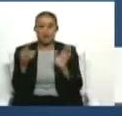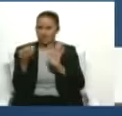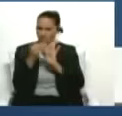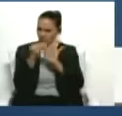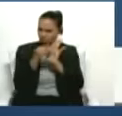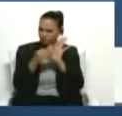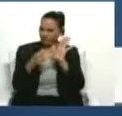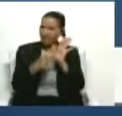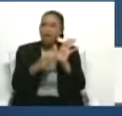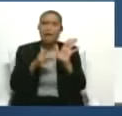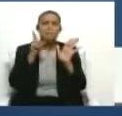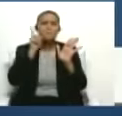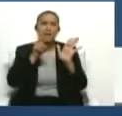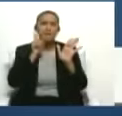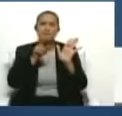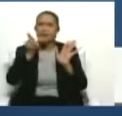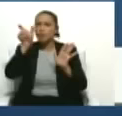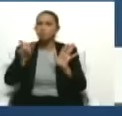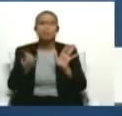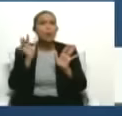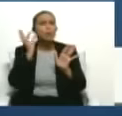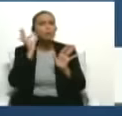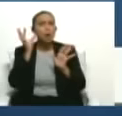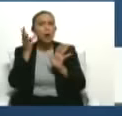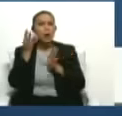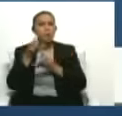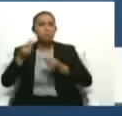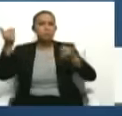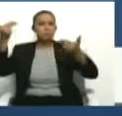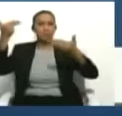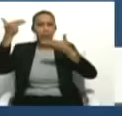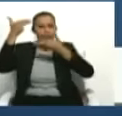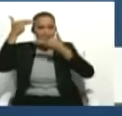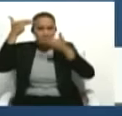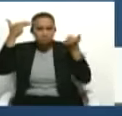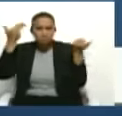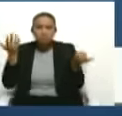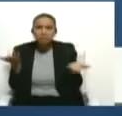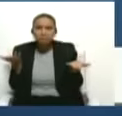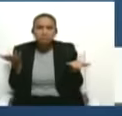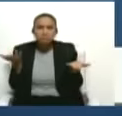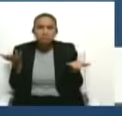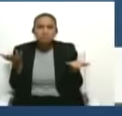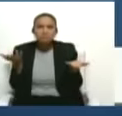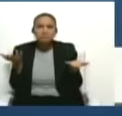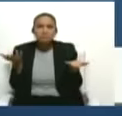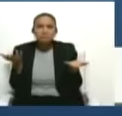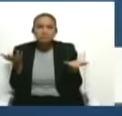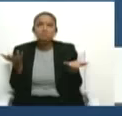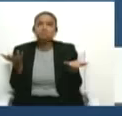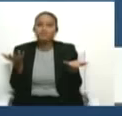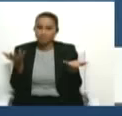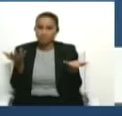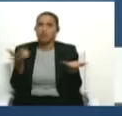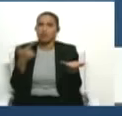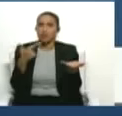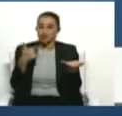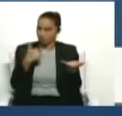en un delito. Así de sencillo. Yo quiero entonces destacar que se realizó esa audiencia la